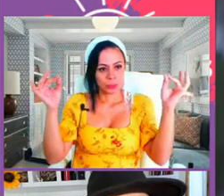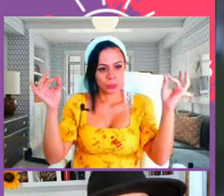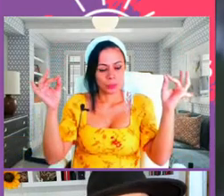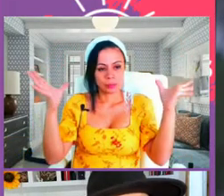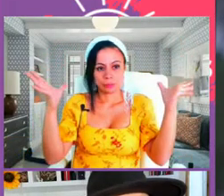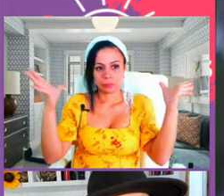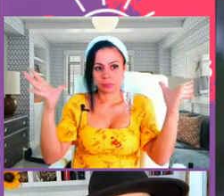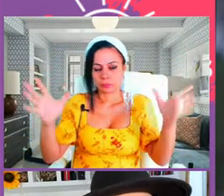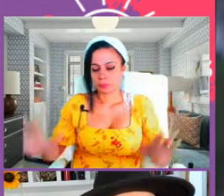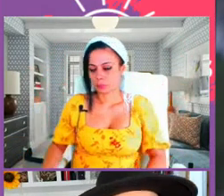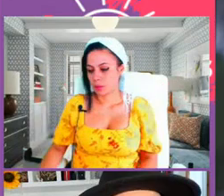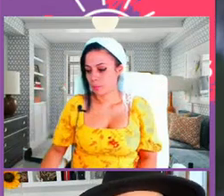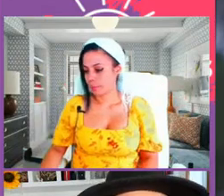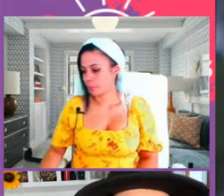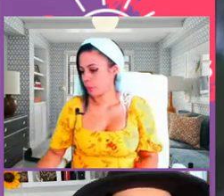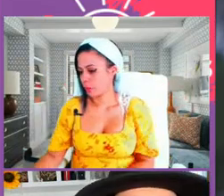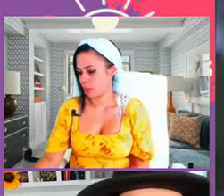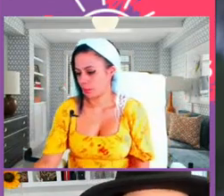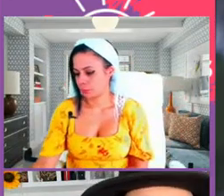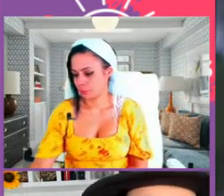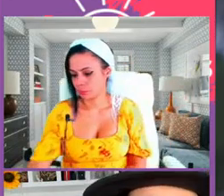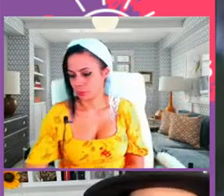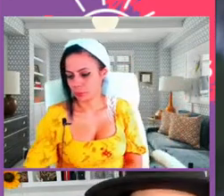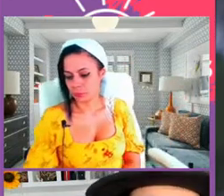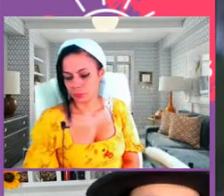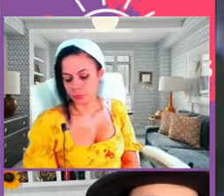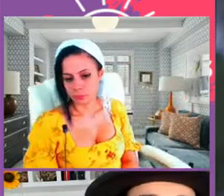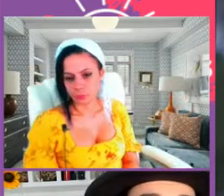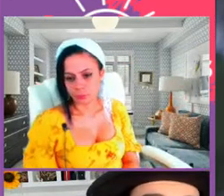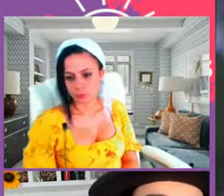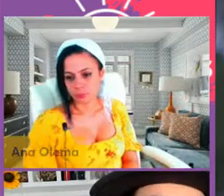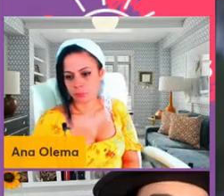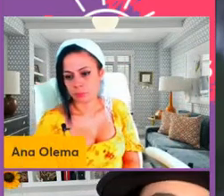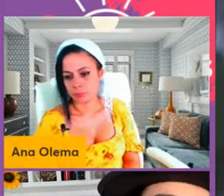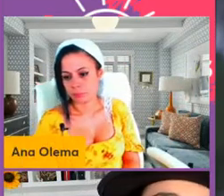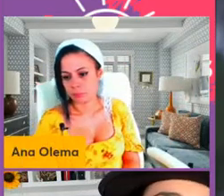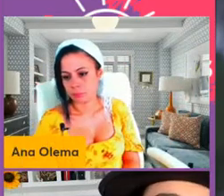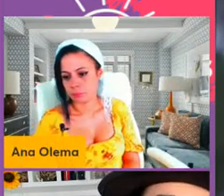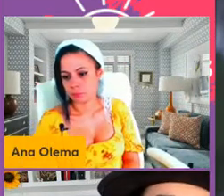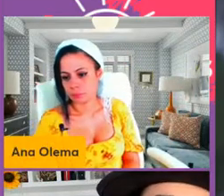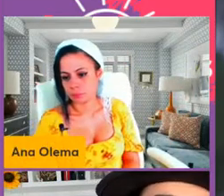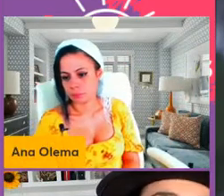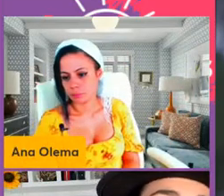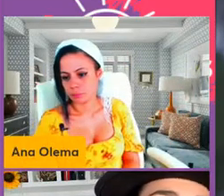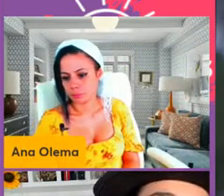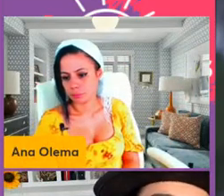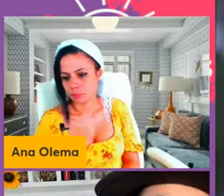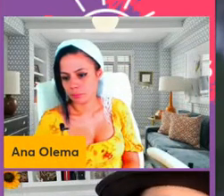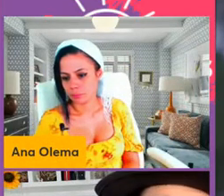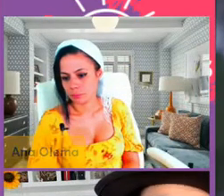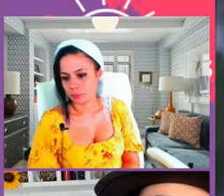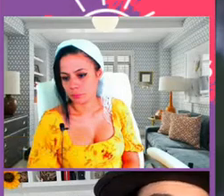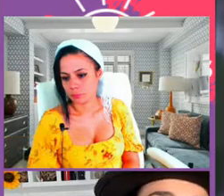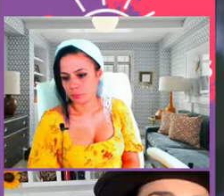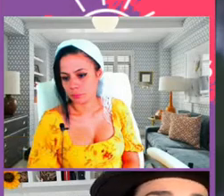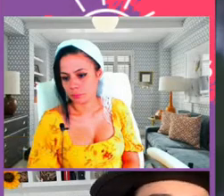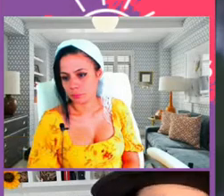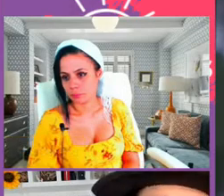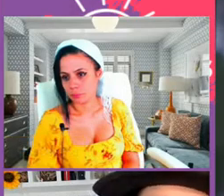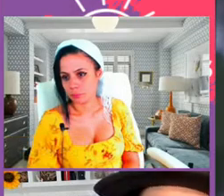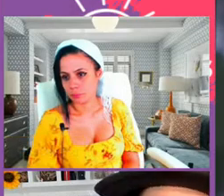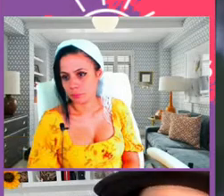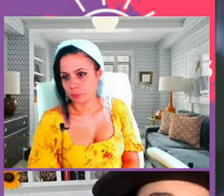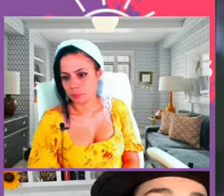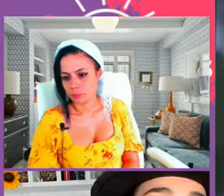Yo sé. Esa gente está seguro, mírame, acuérdate lo que te estoy diciendo, esa gente están sacando el dinero de Cuba y están poniendo negocios en otros lugares y están